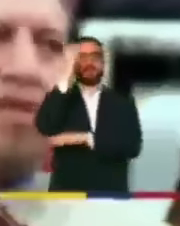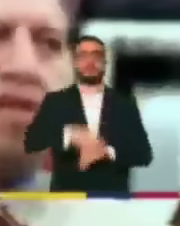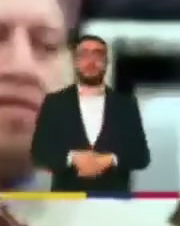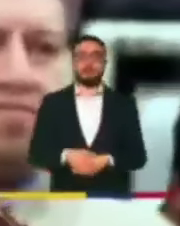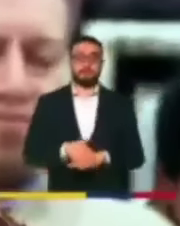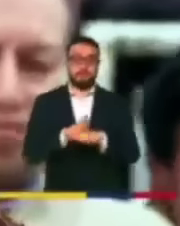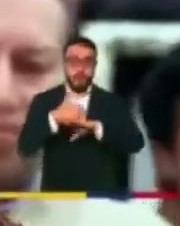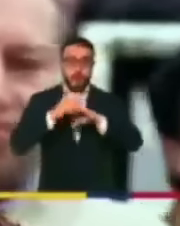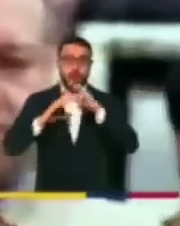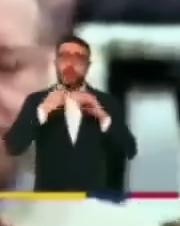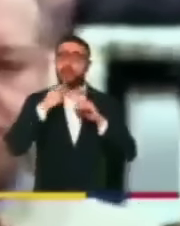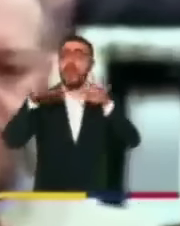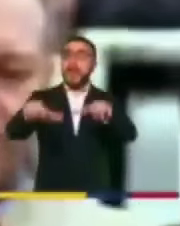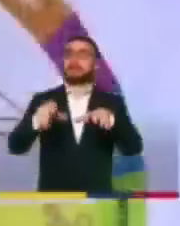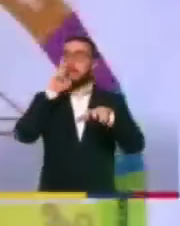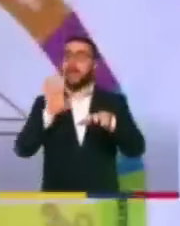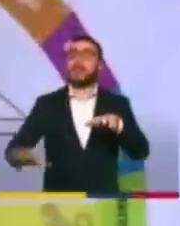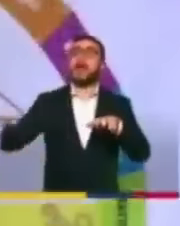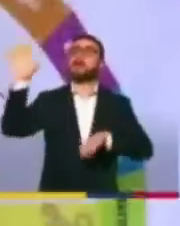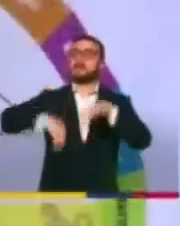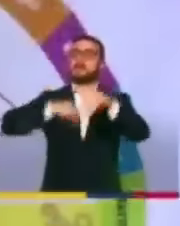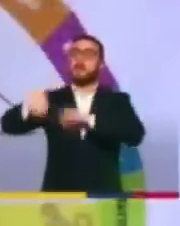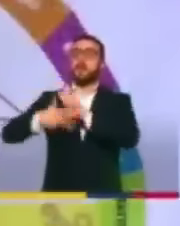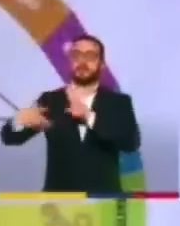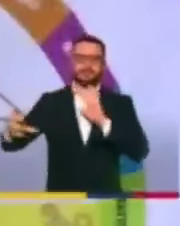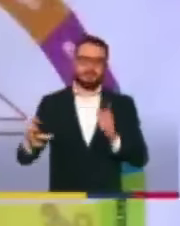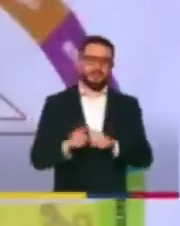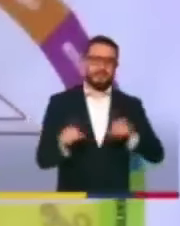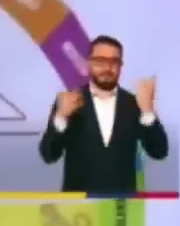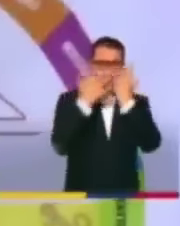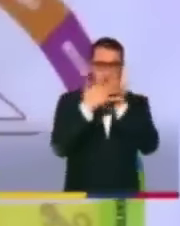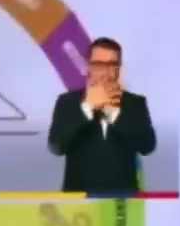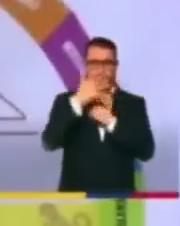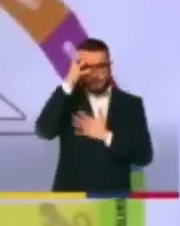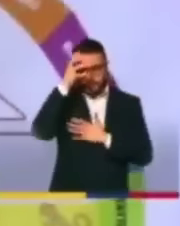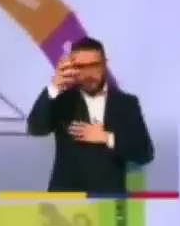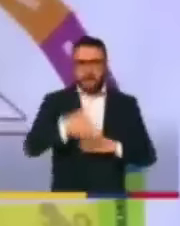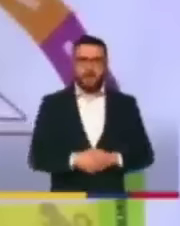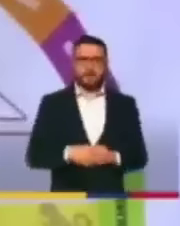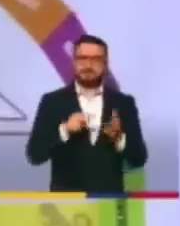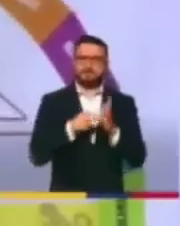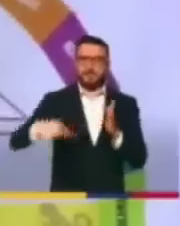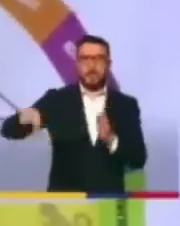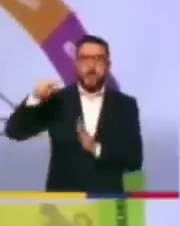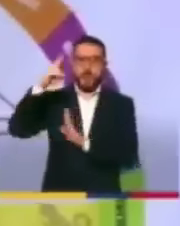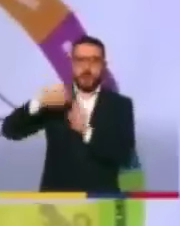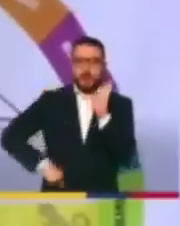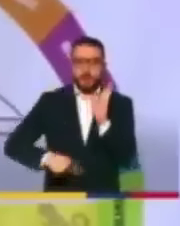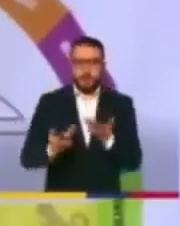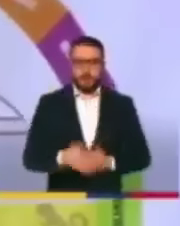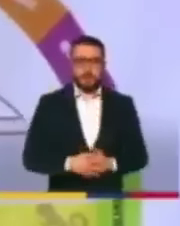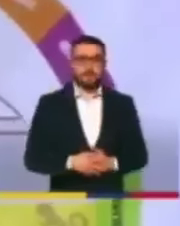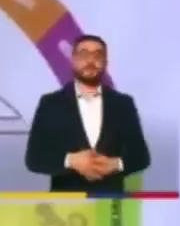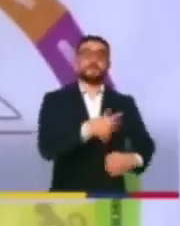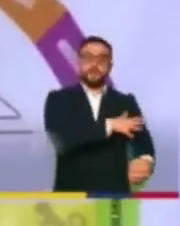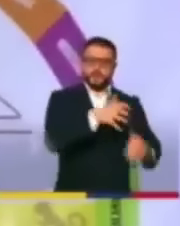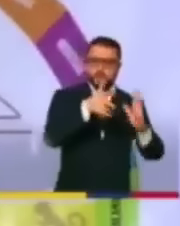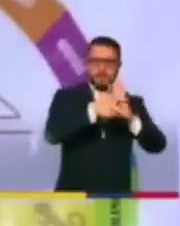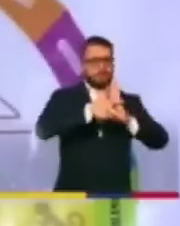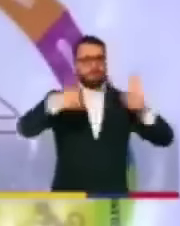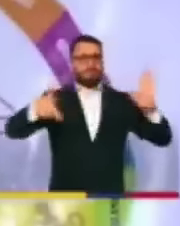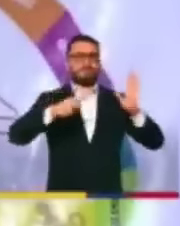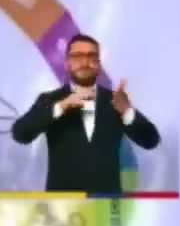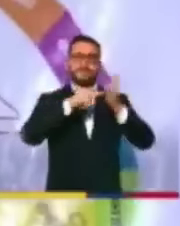los periodistas, la asamblea, eso es otra cosa. Lo han confundido, falta de lectura. El poder constituyente es